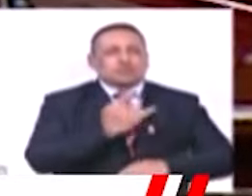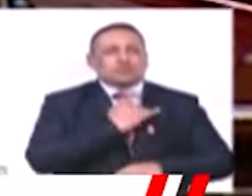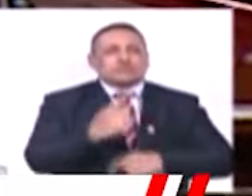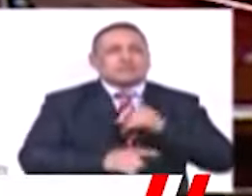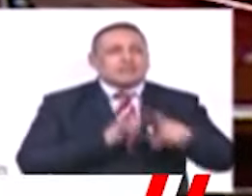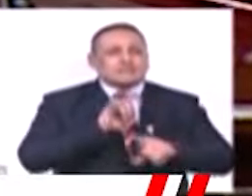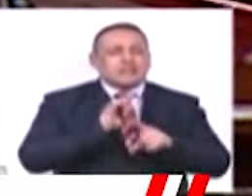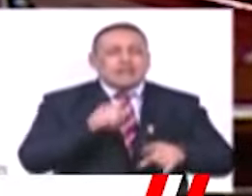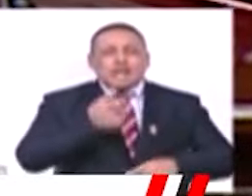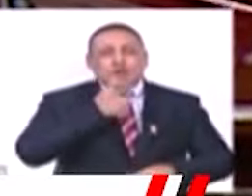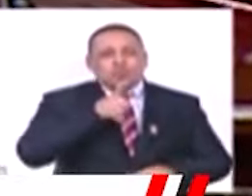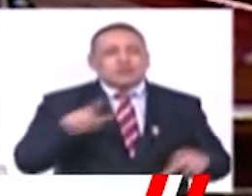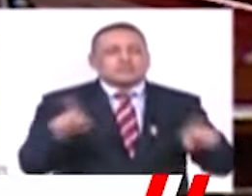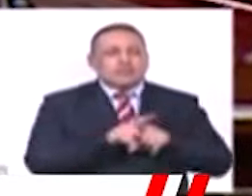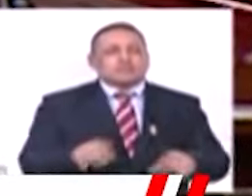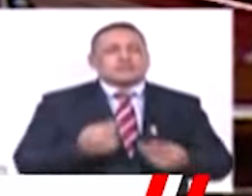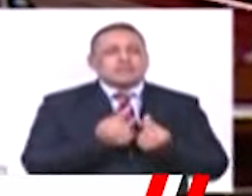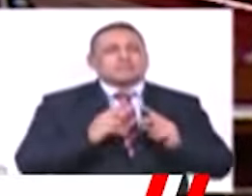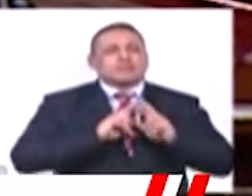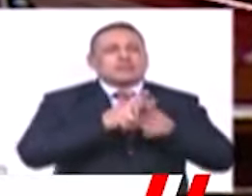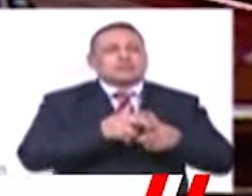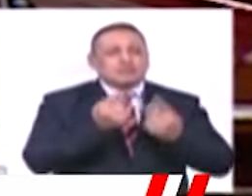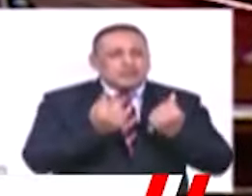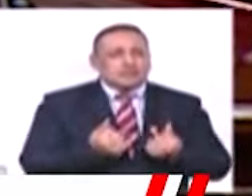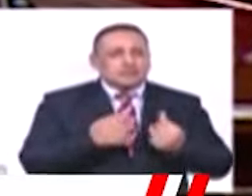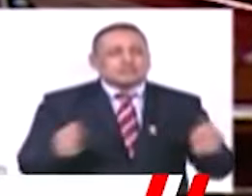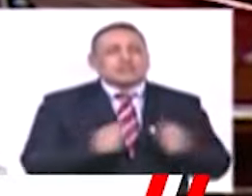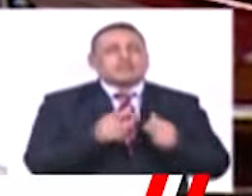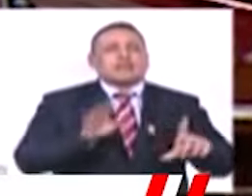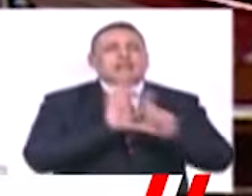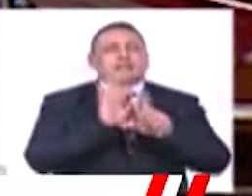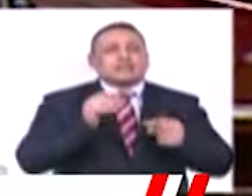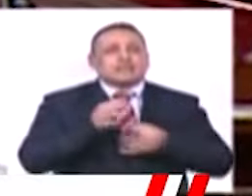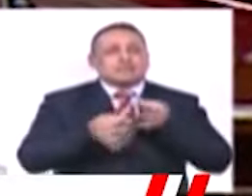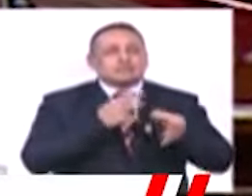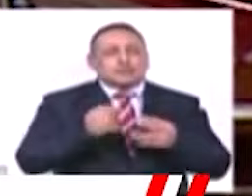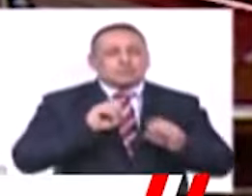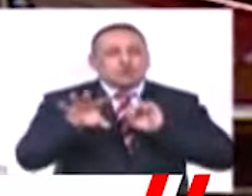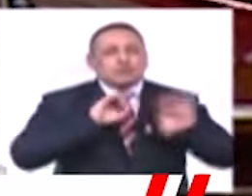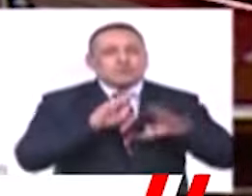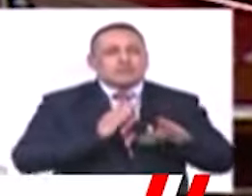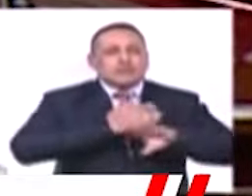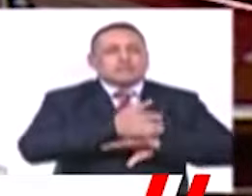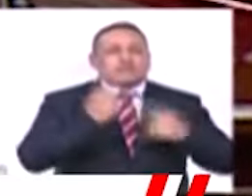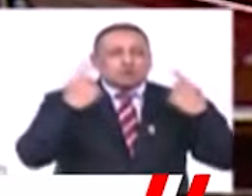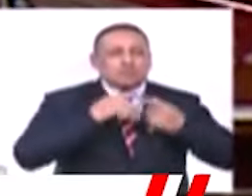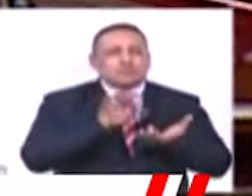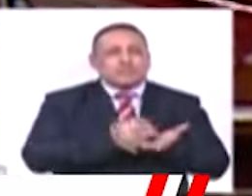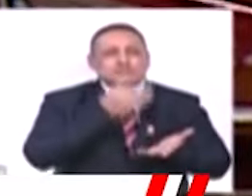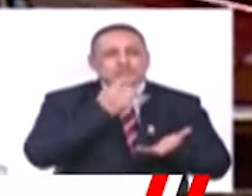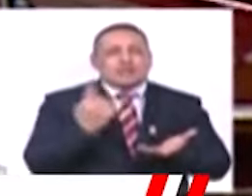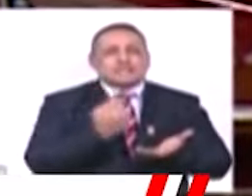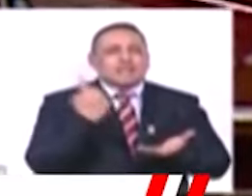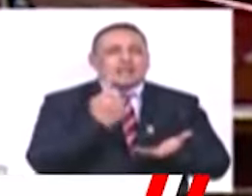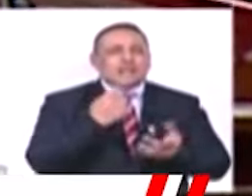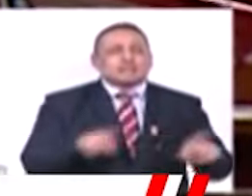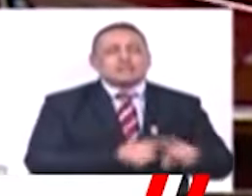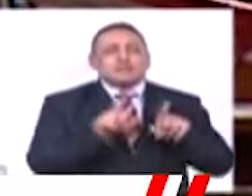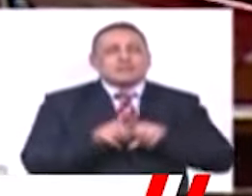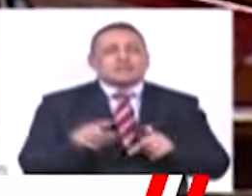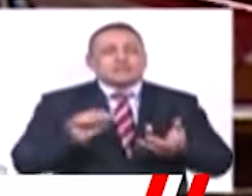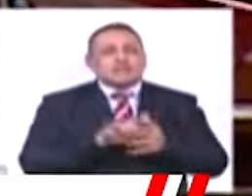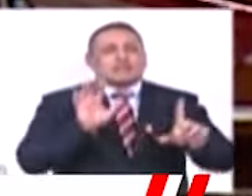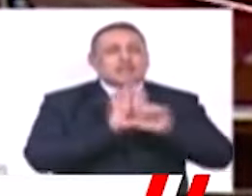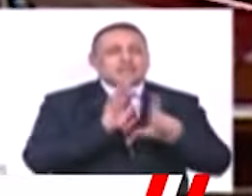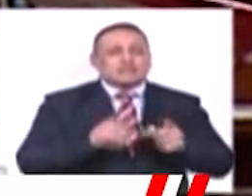al Agua, la Ley de Crédito Suplementario, la Ley que garantiza y promueve el acceso a medicamentos genéricos, la Ley que promueve